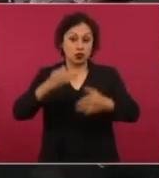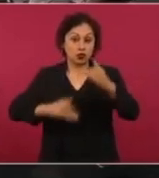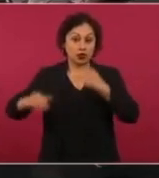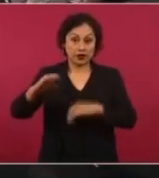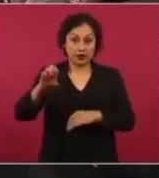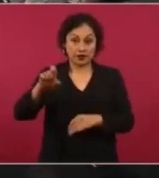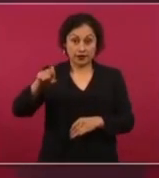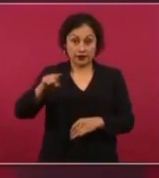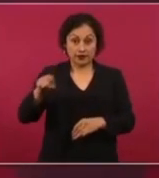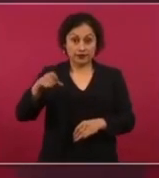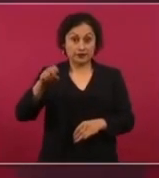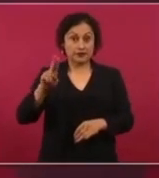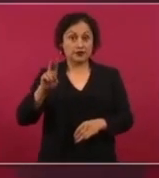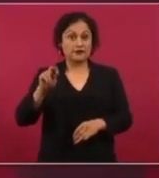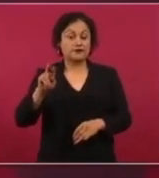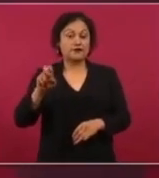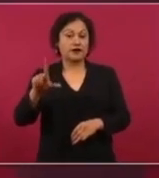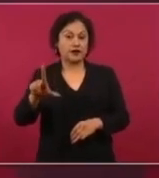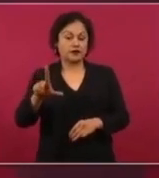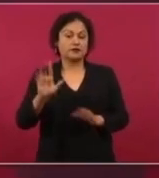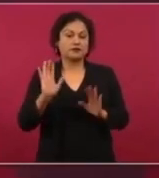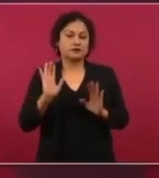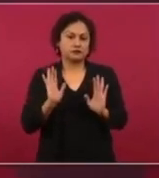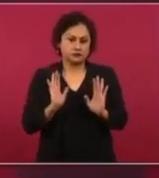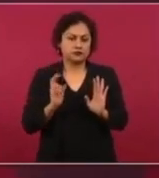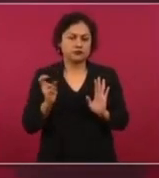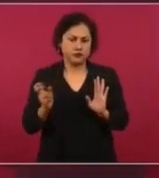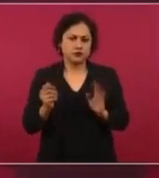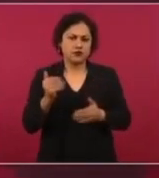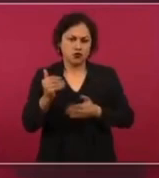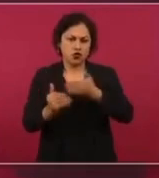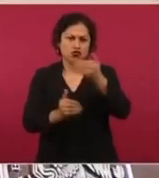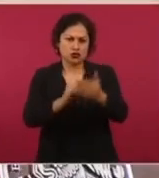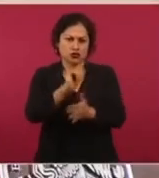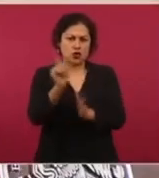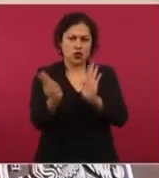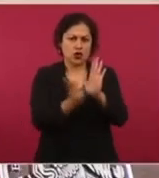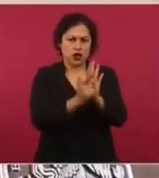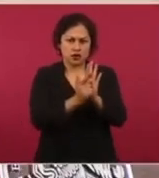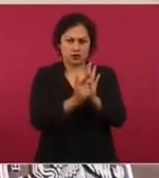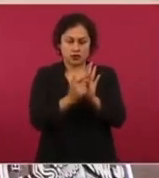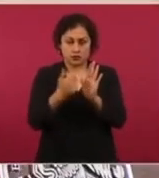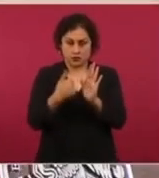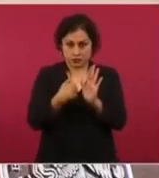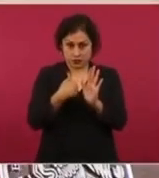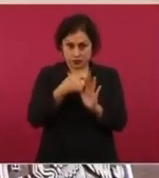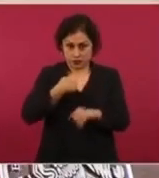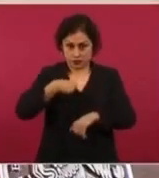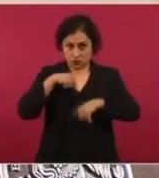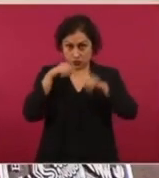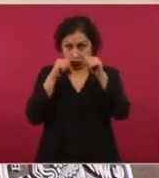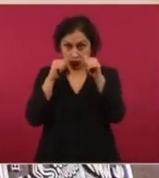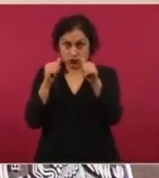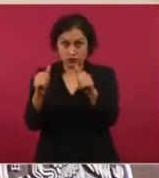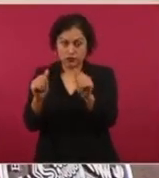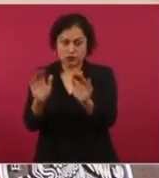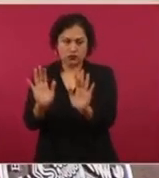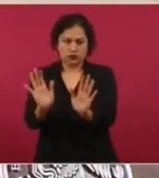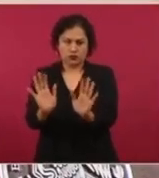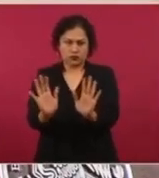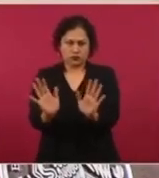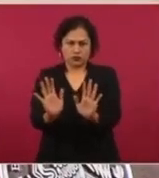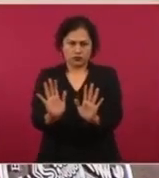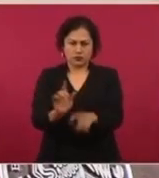Esquivel es un proceso legal, eso no nos corresponde a nosotros, vamos a esperar lo